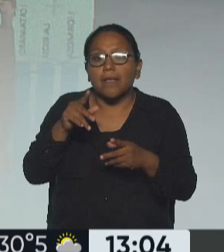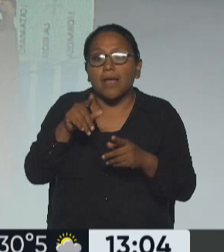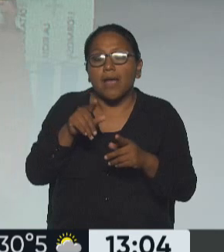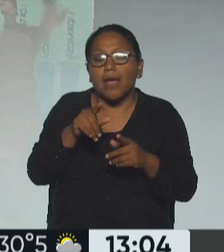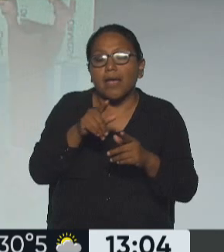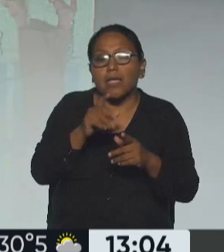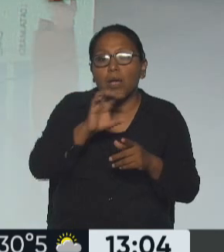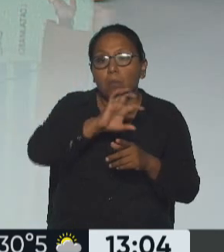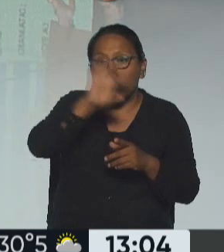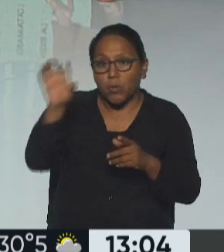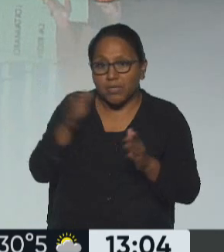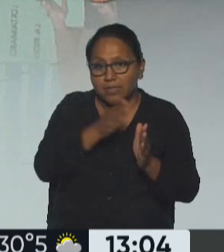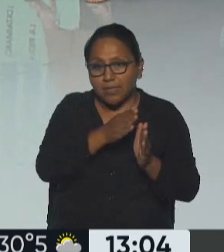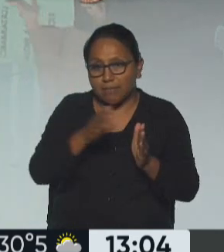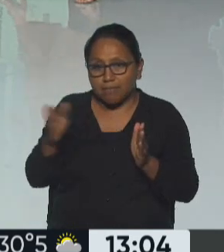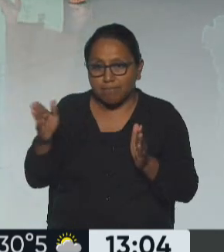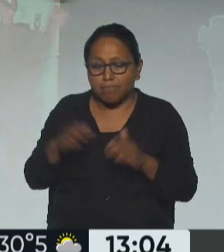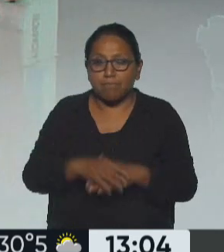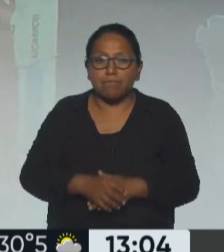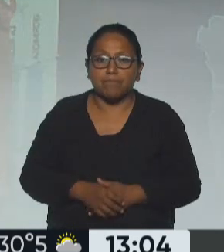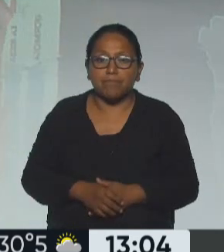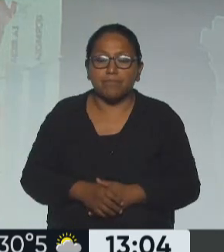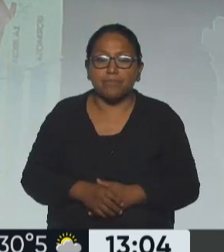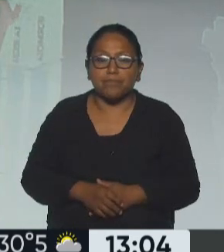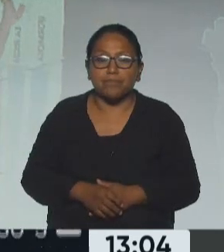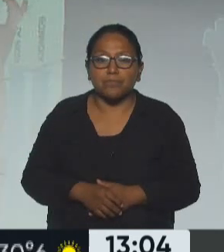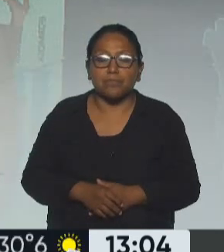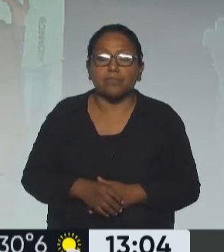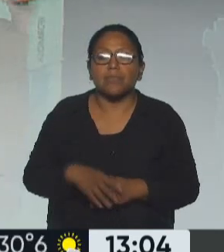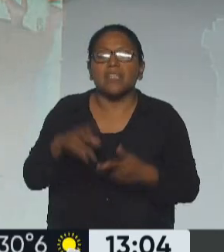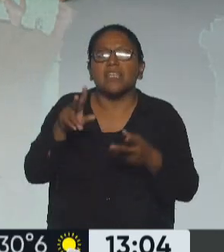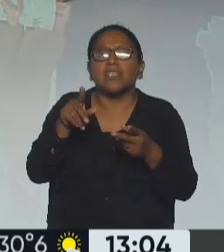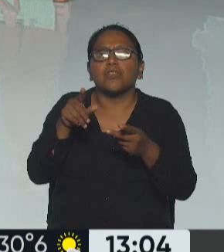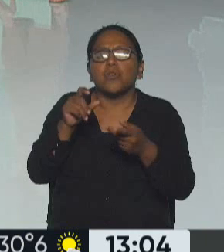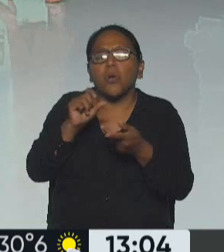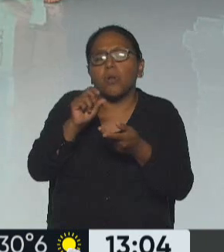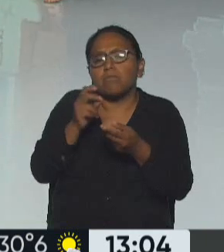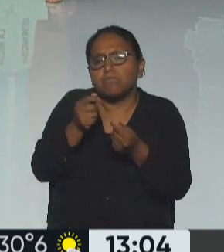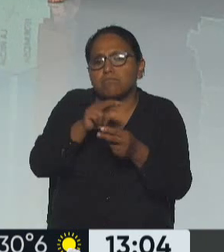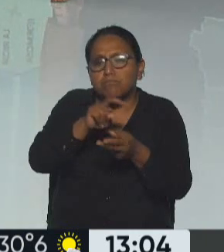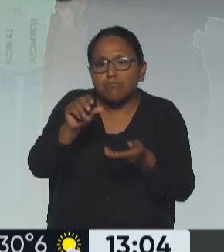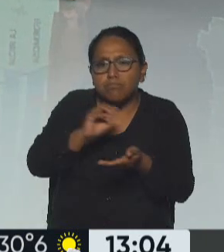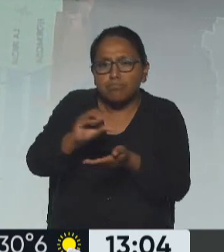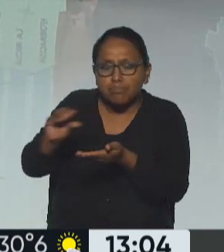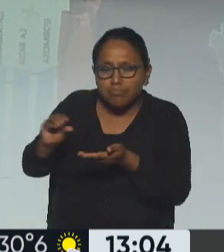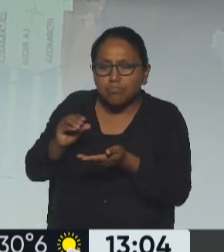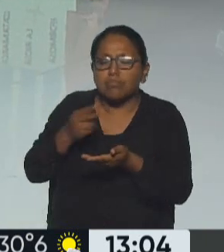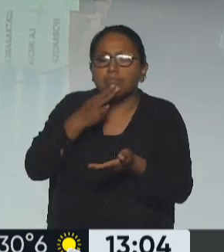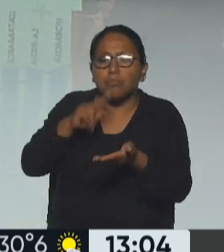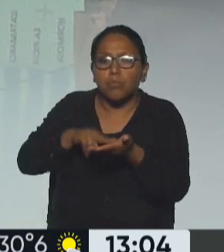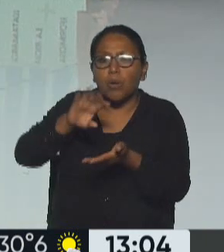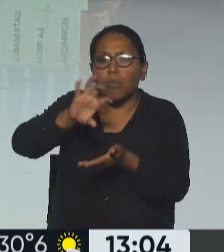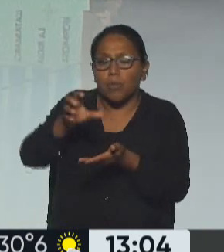Acá tengo todas las provincias de la Argentina estos son los recursos de coparticipación sobre el total de recursos provinciales